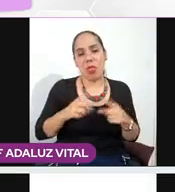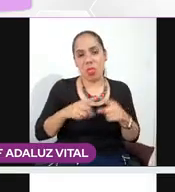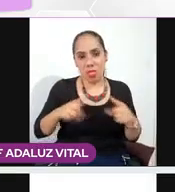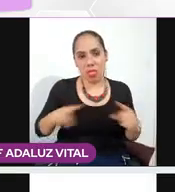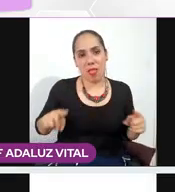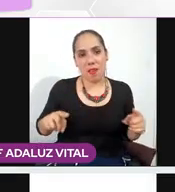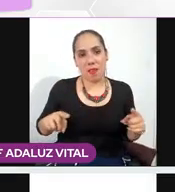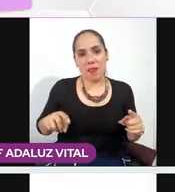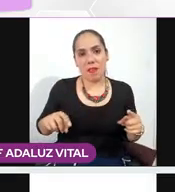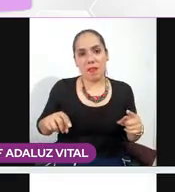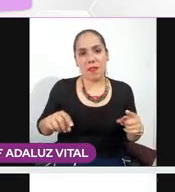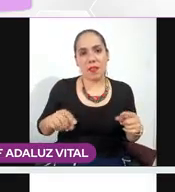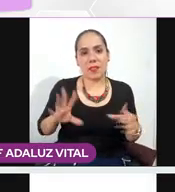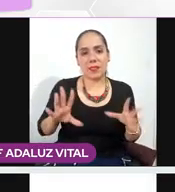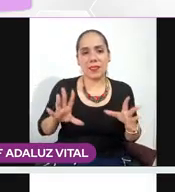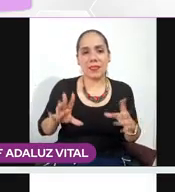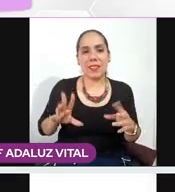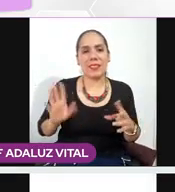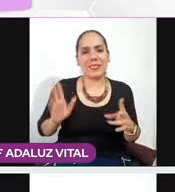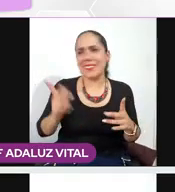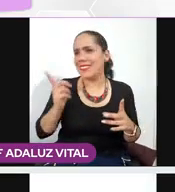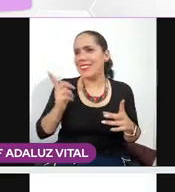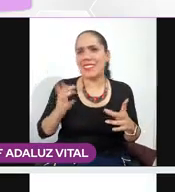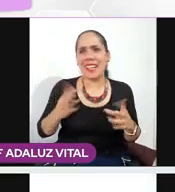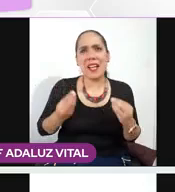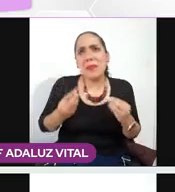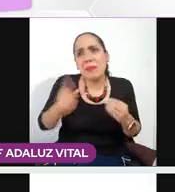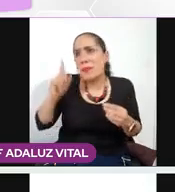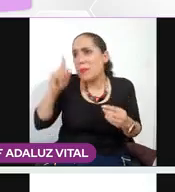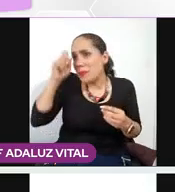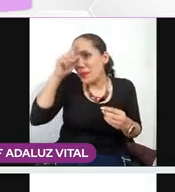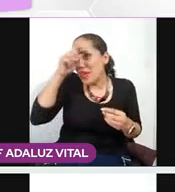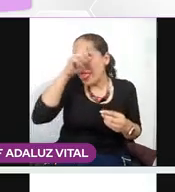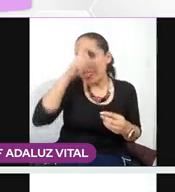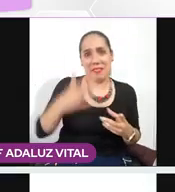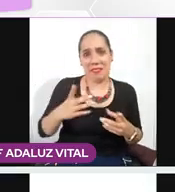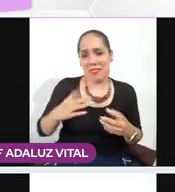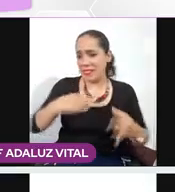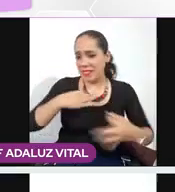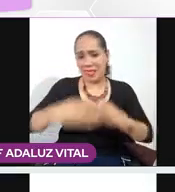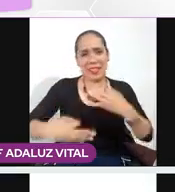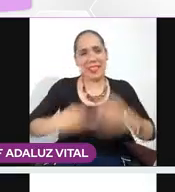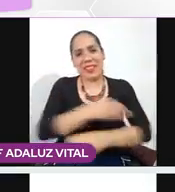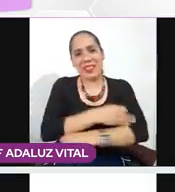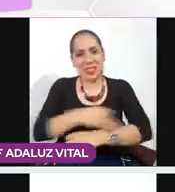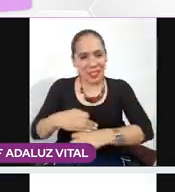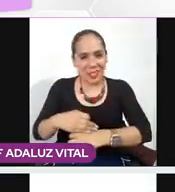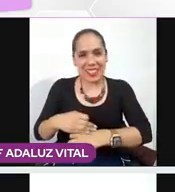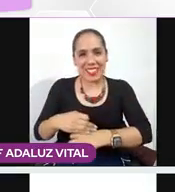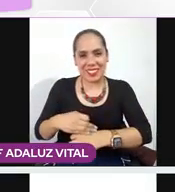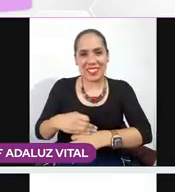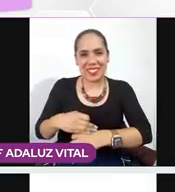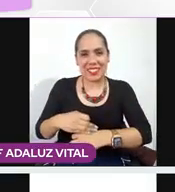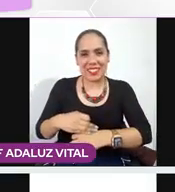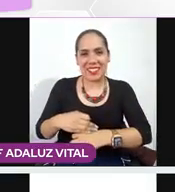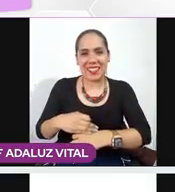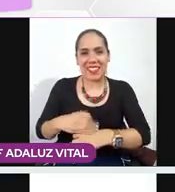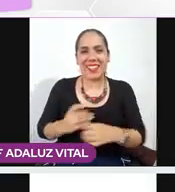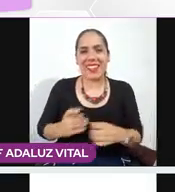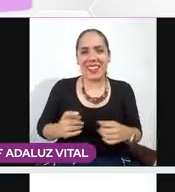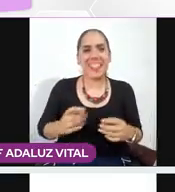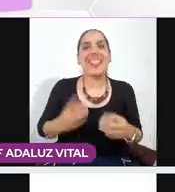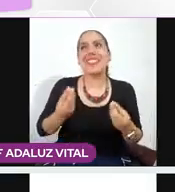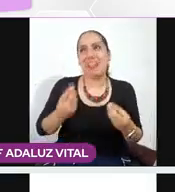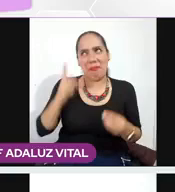la adolescencia es terrible con familias monoparentales o sin familias, sí. ¿No? Por